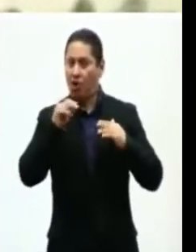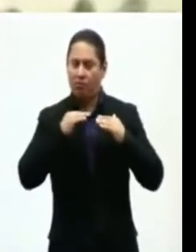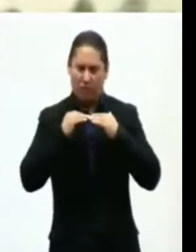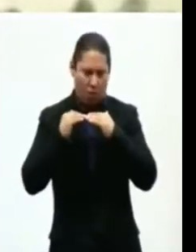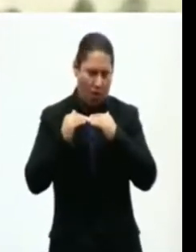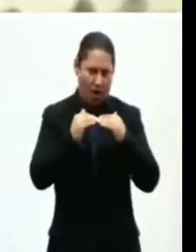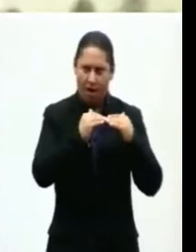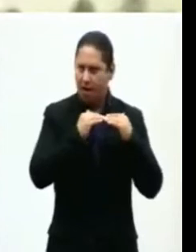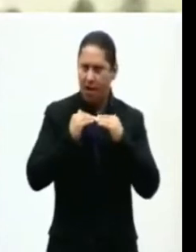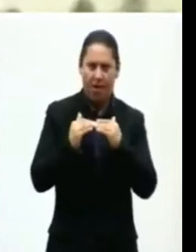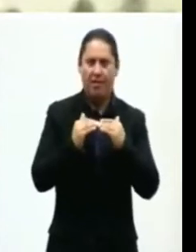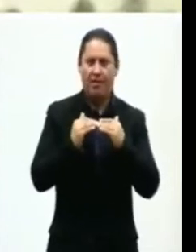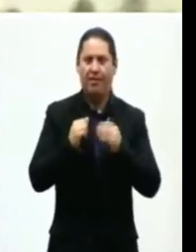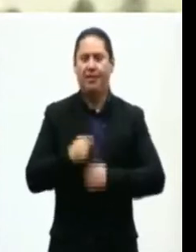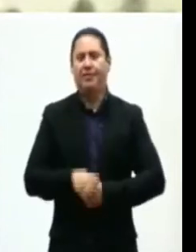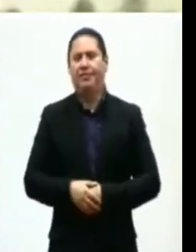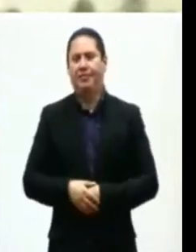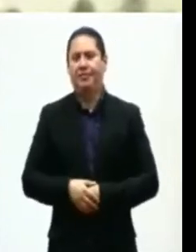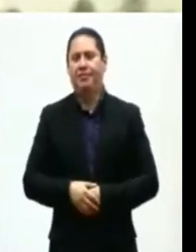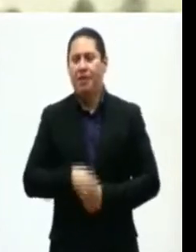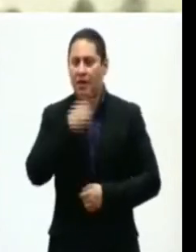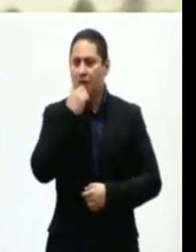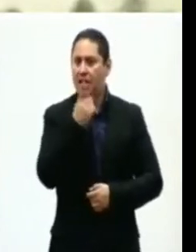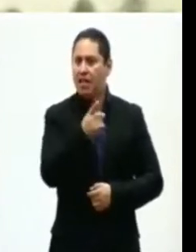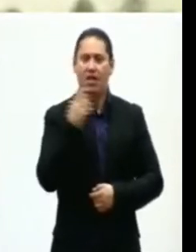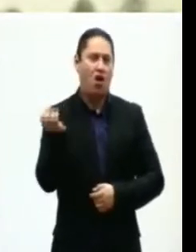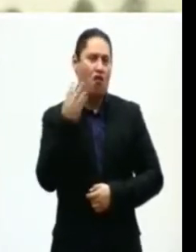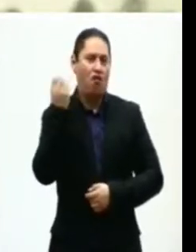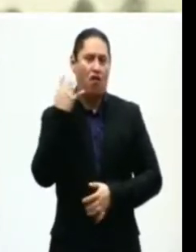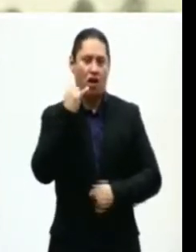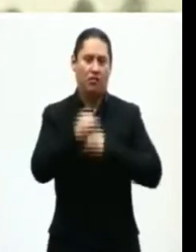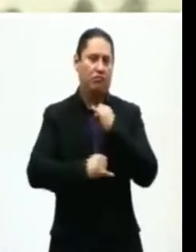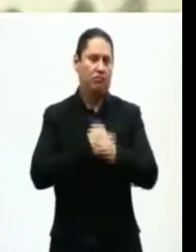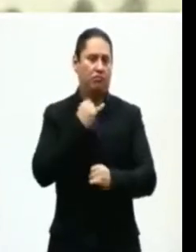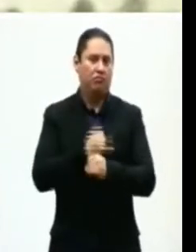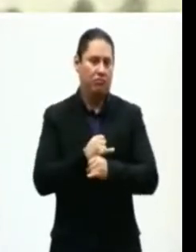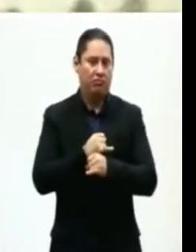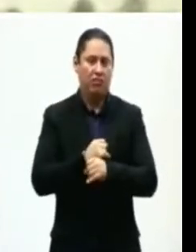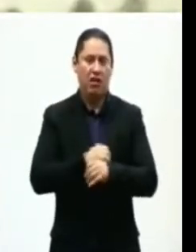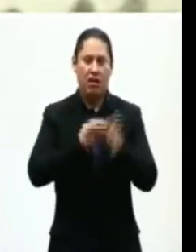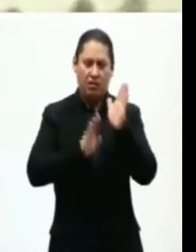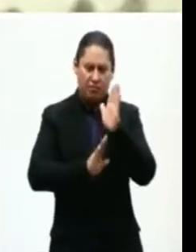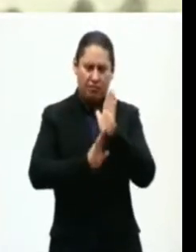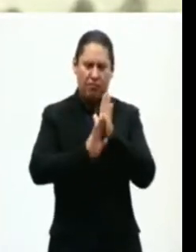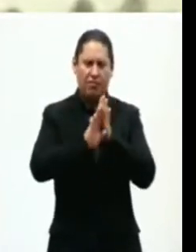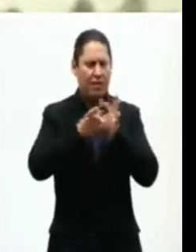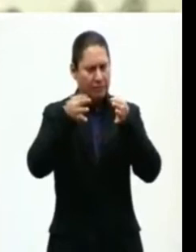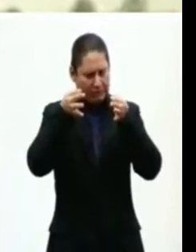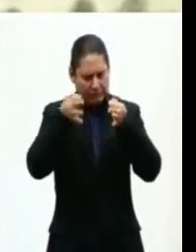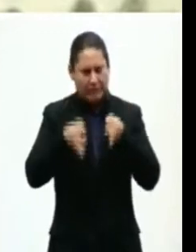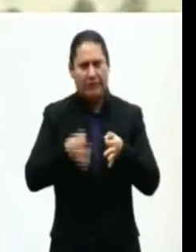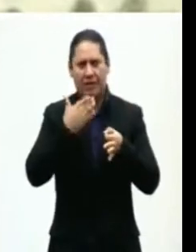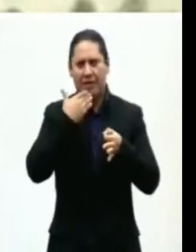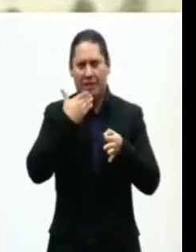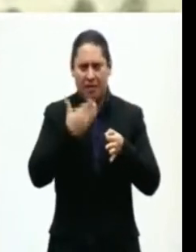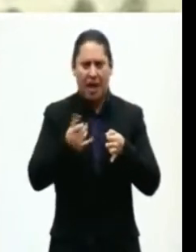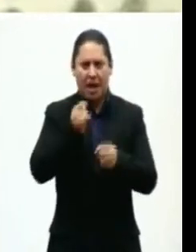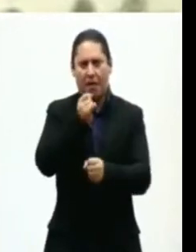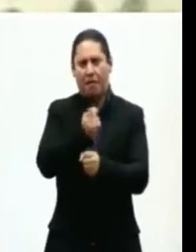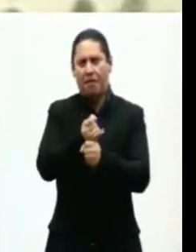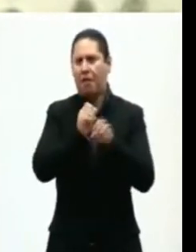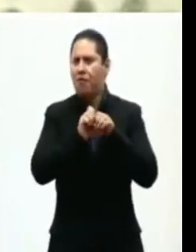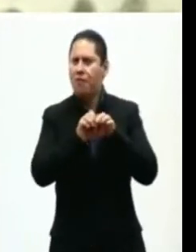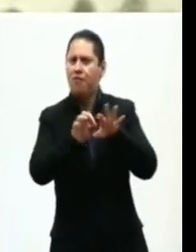derechos, o como bien se ha dicho en foros internacionales, que el desarrollo sea inteligente, que se informe